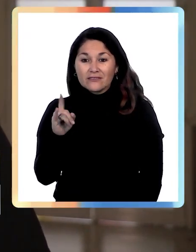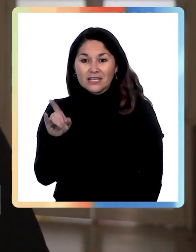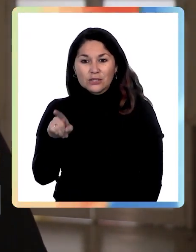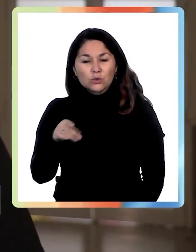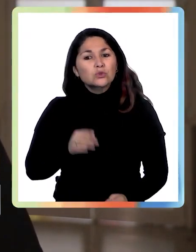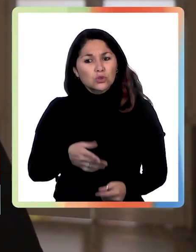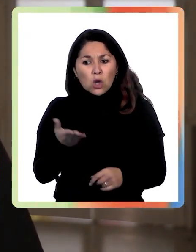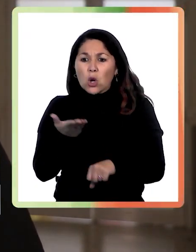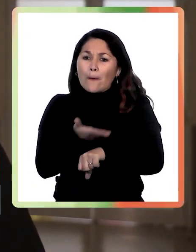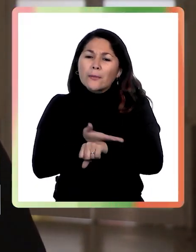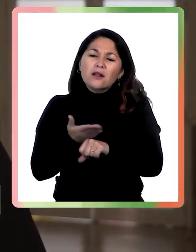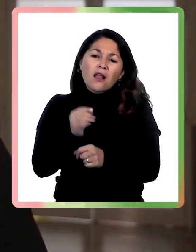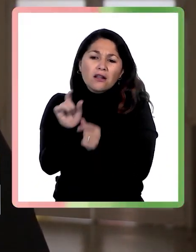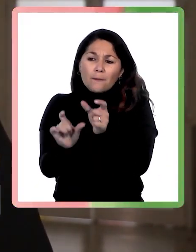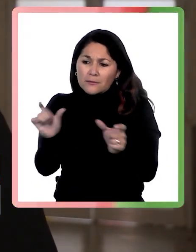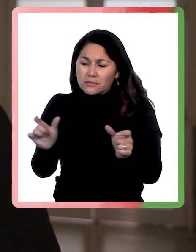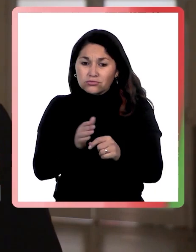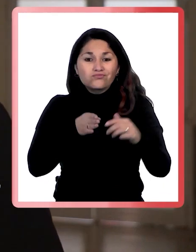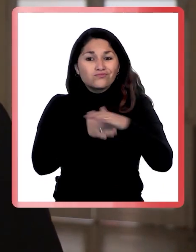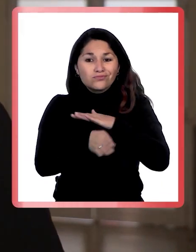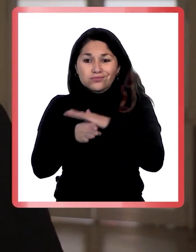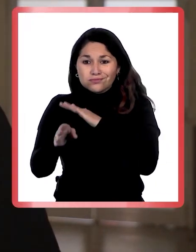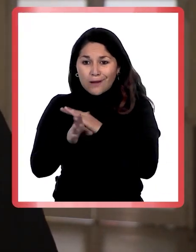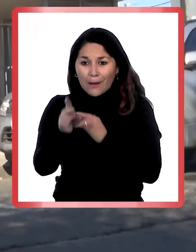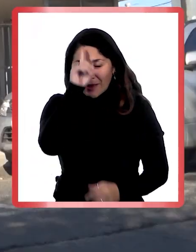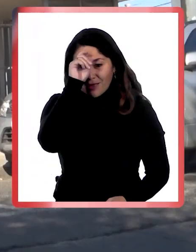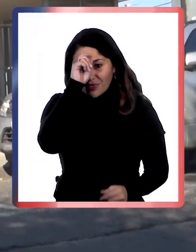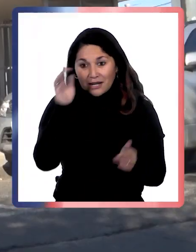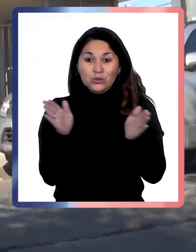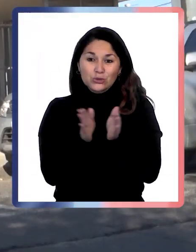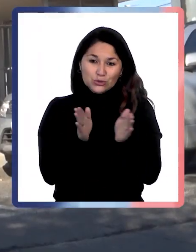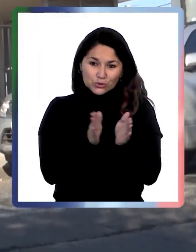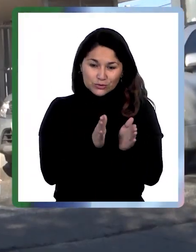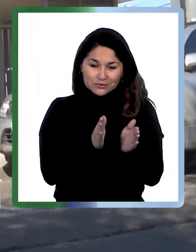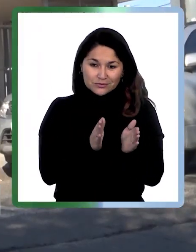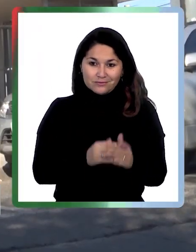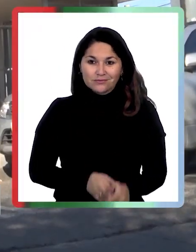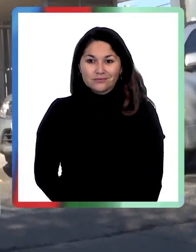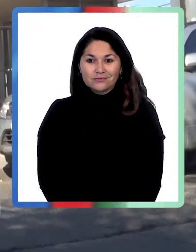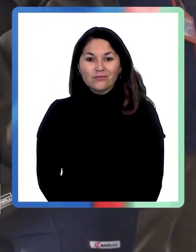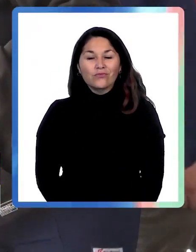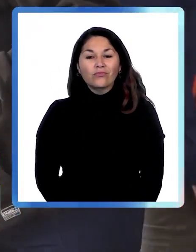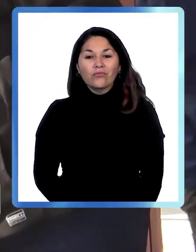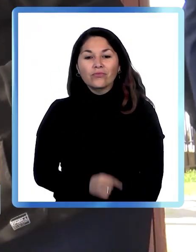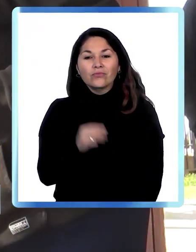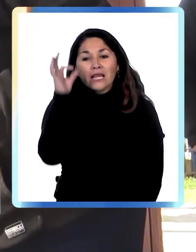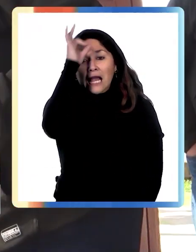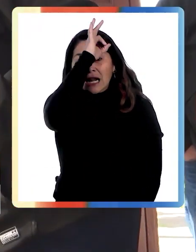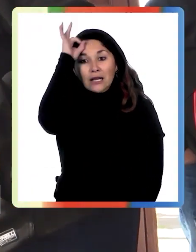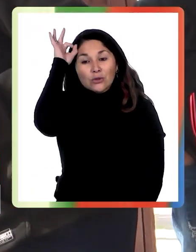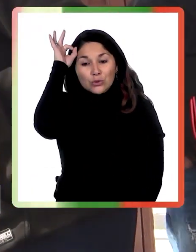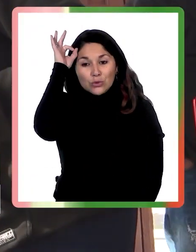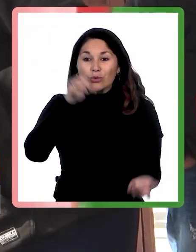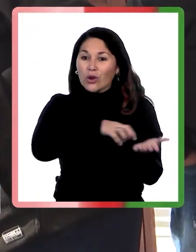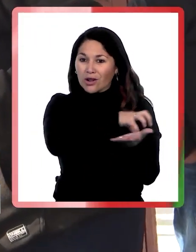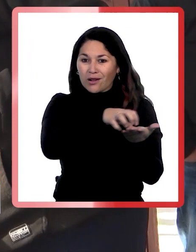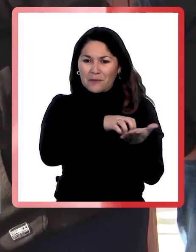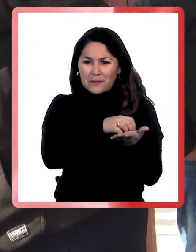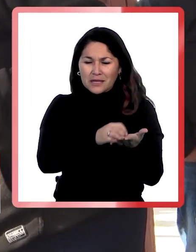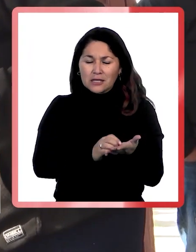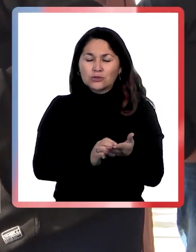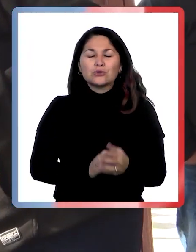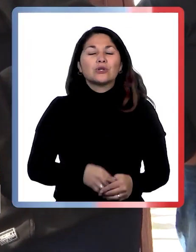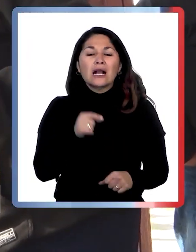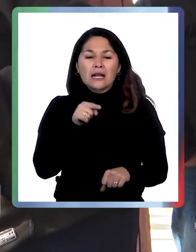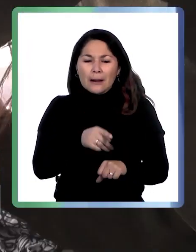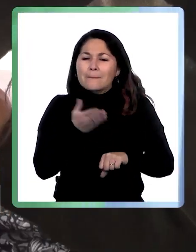salud y realicen la vacunación respectiva en la capital de la araucanía los equipos de Salud Municipal de temuco han